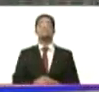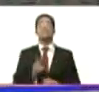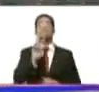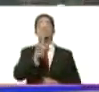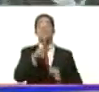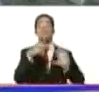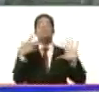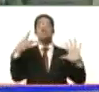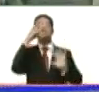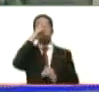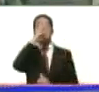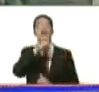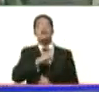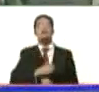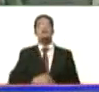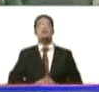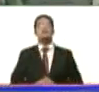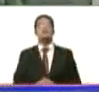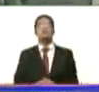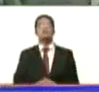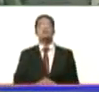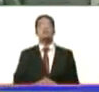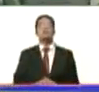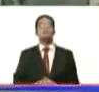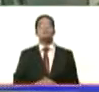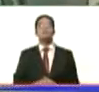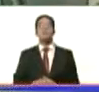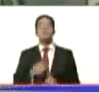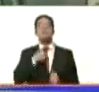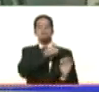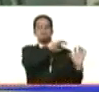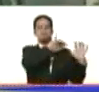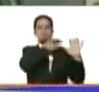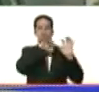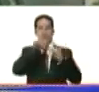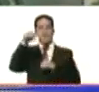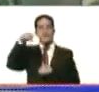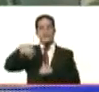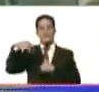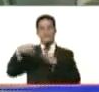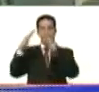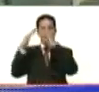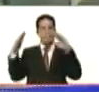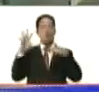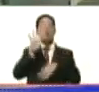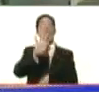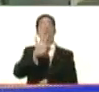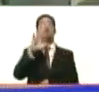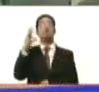28 años después, venimos a este cuartel, el cuartel de la montaña,